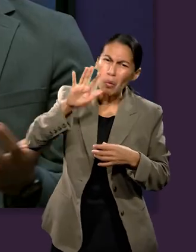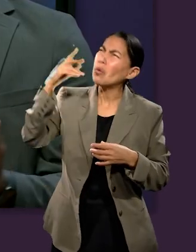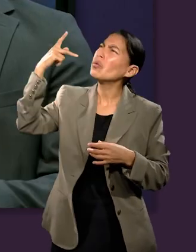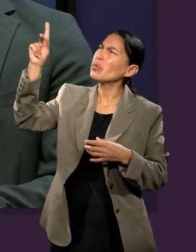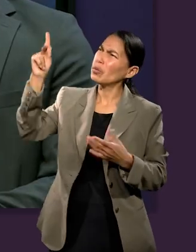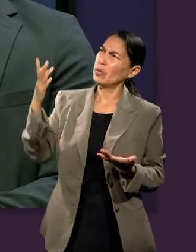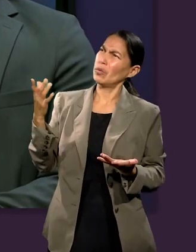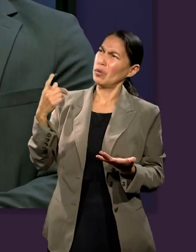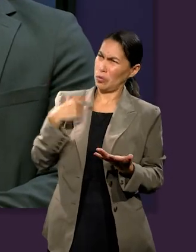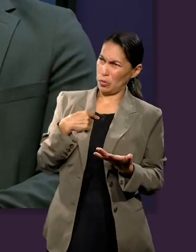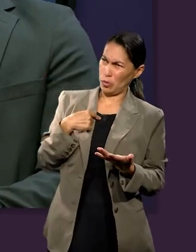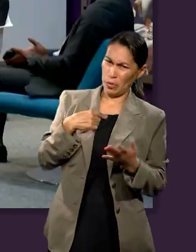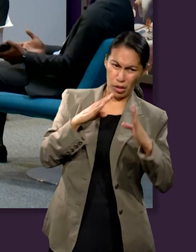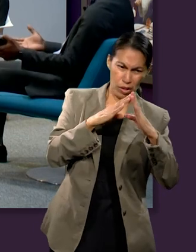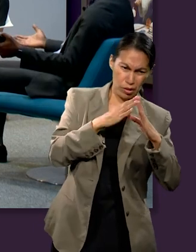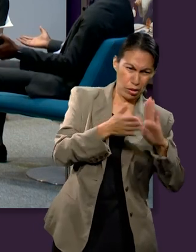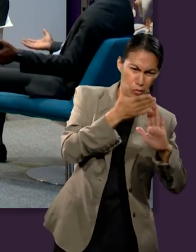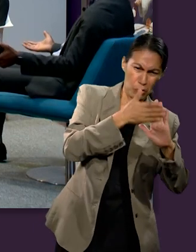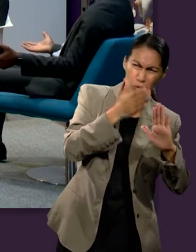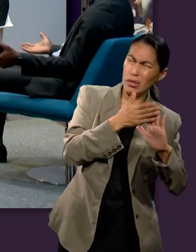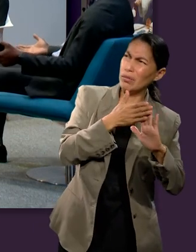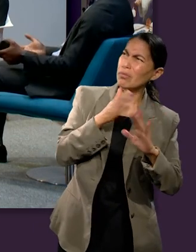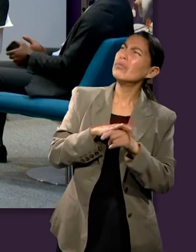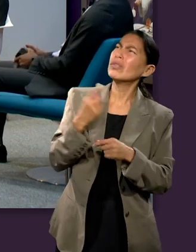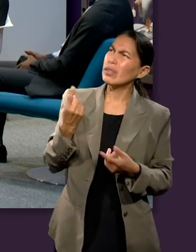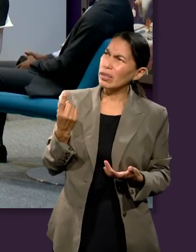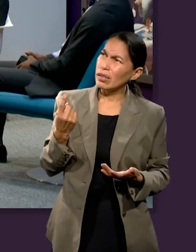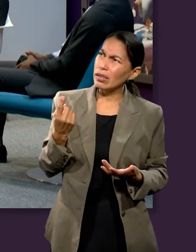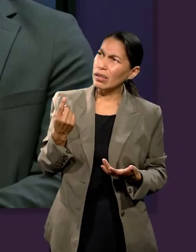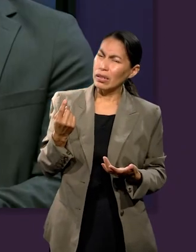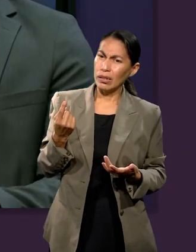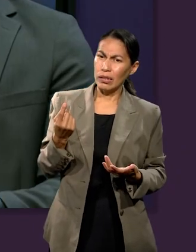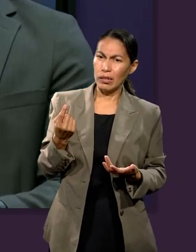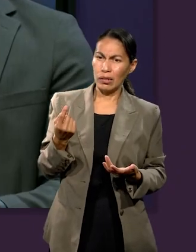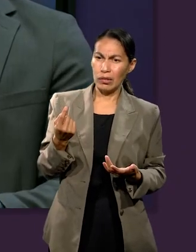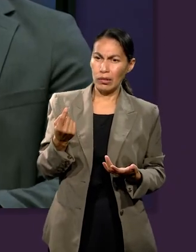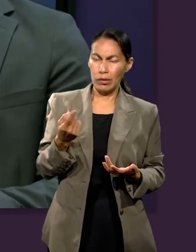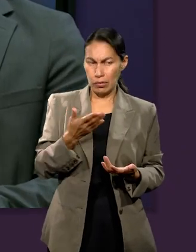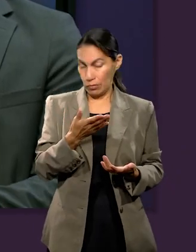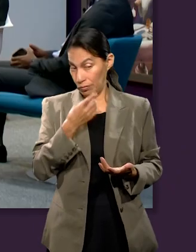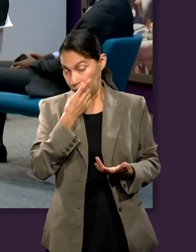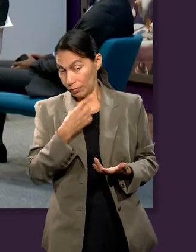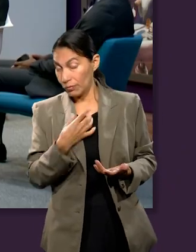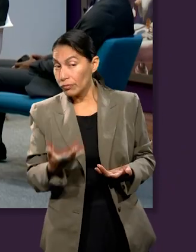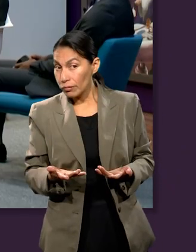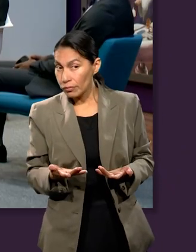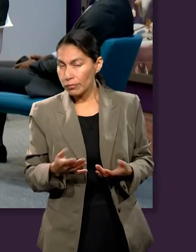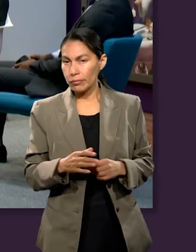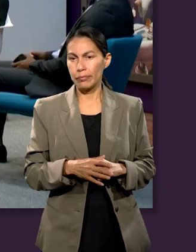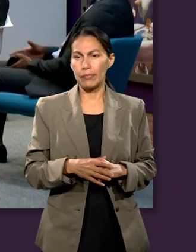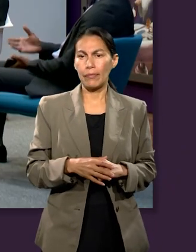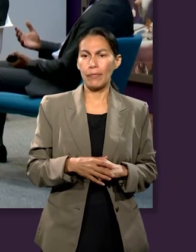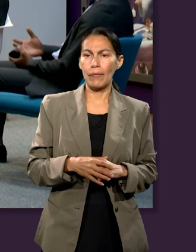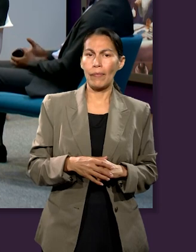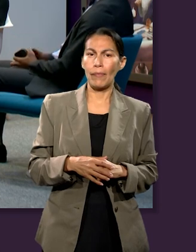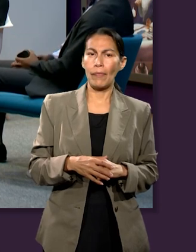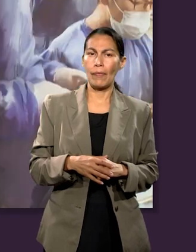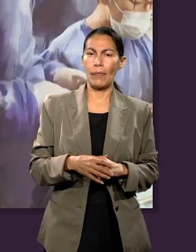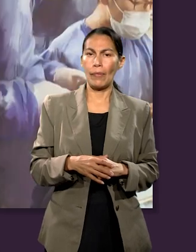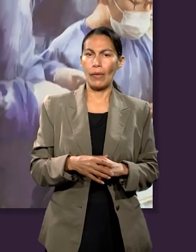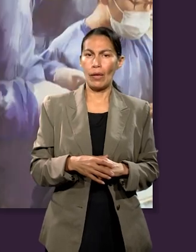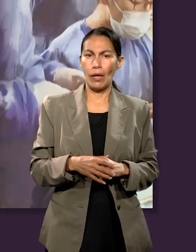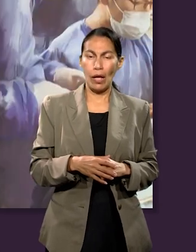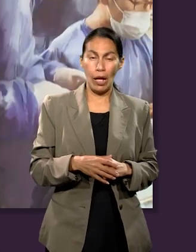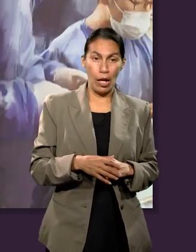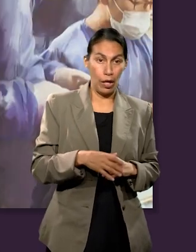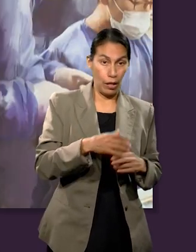todo por qué te voy a construir una casa y tú lo leí A España Pero más adelante ahora